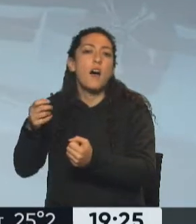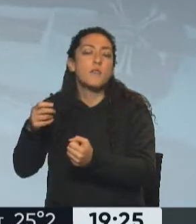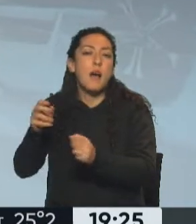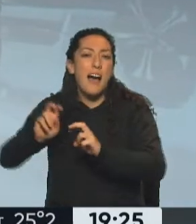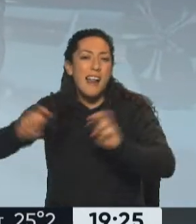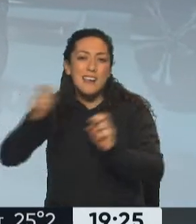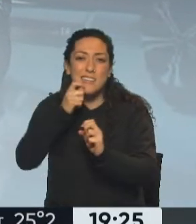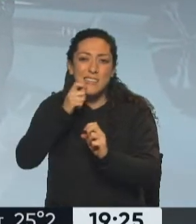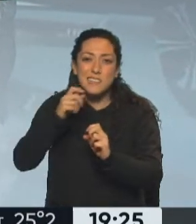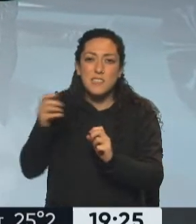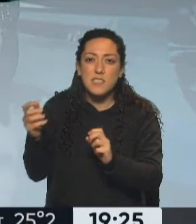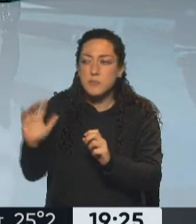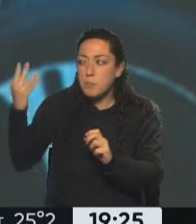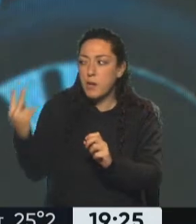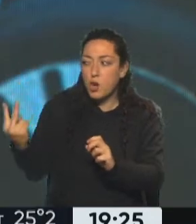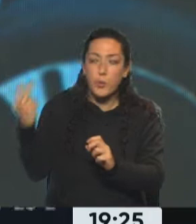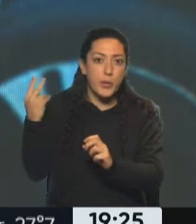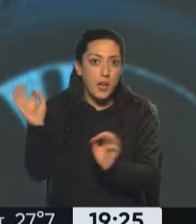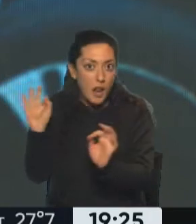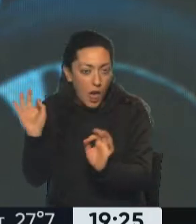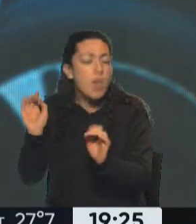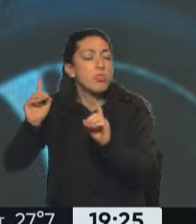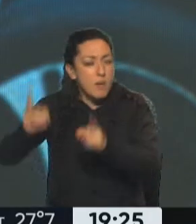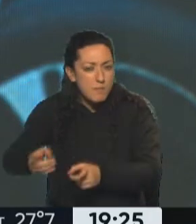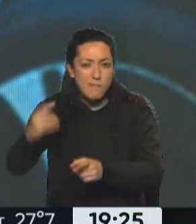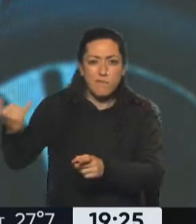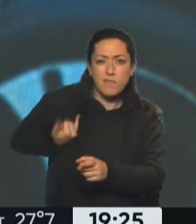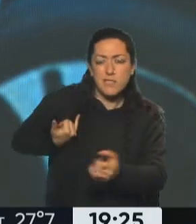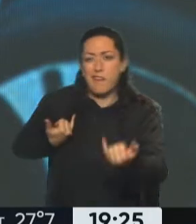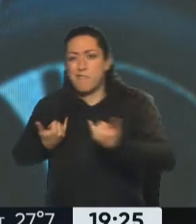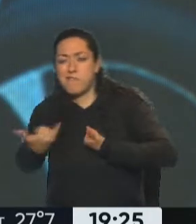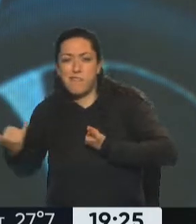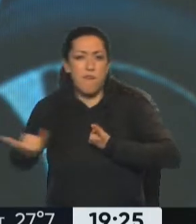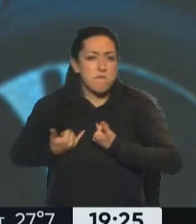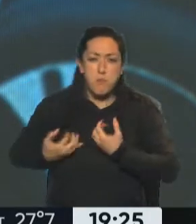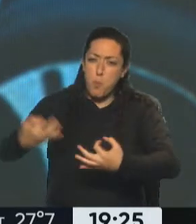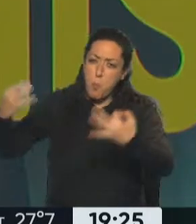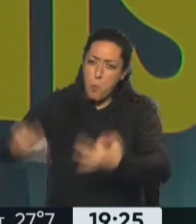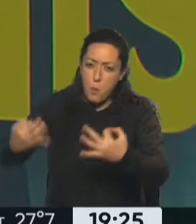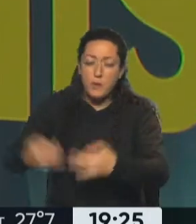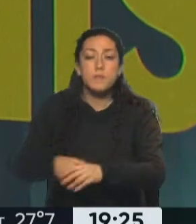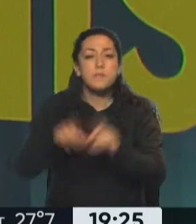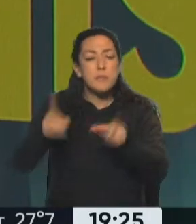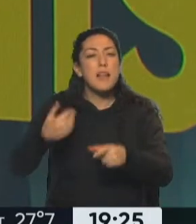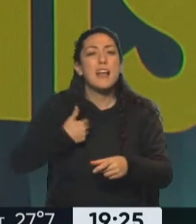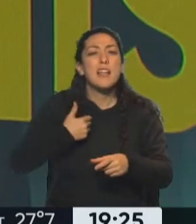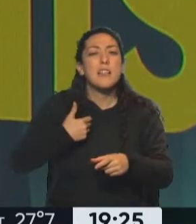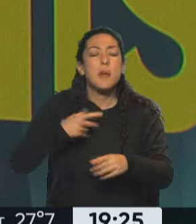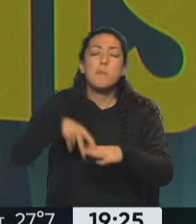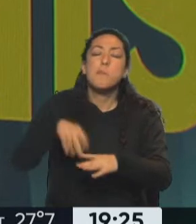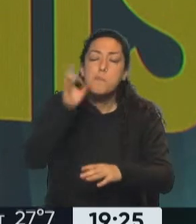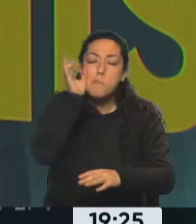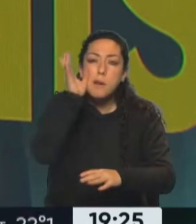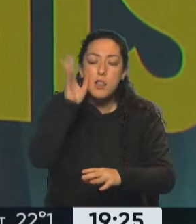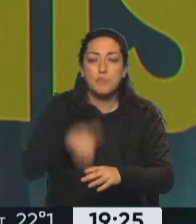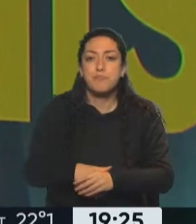es lo que se viene en todas las marcas, sea eléctrico o no. Y otra noticia que sucedió esta semana igualmente en Argentina. Igualmente, quiero decirte una acotación, un